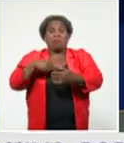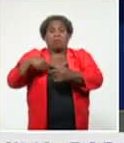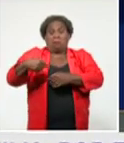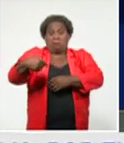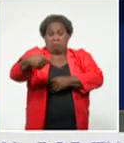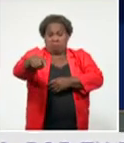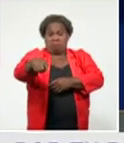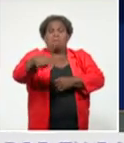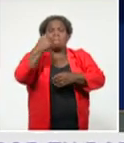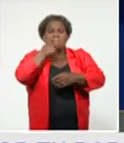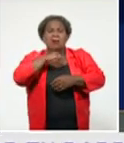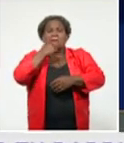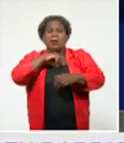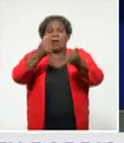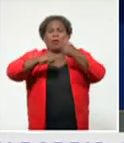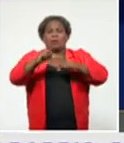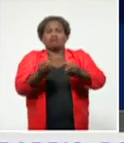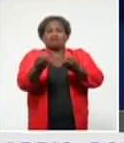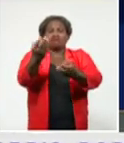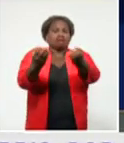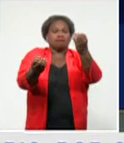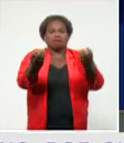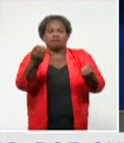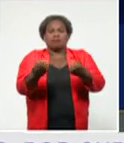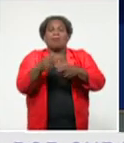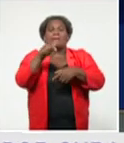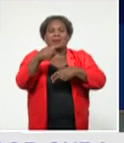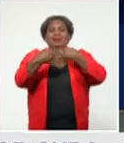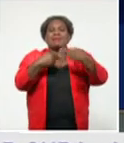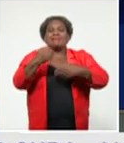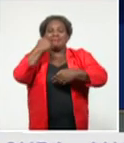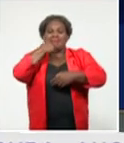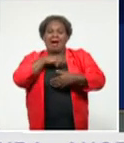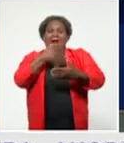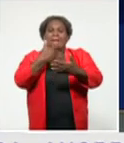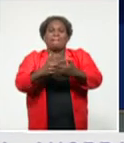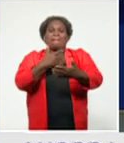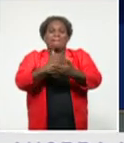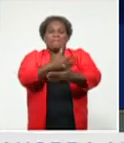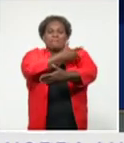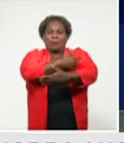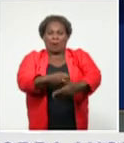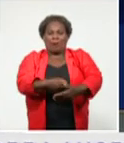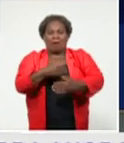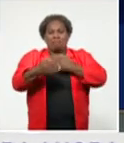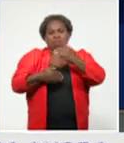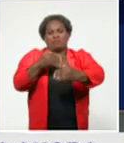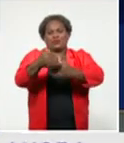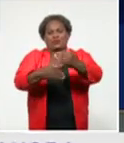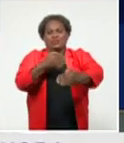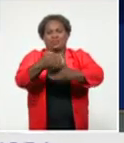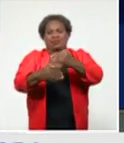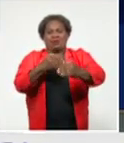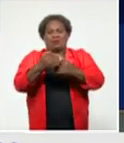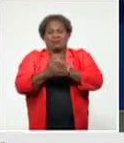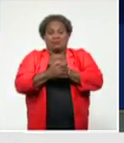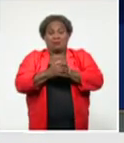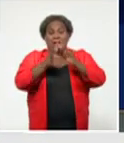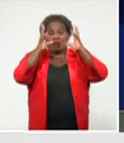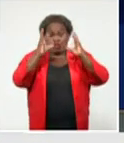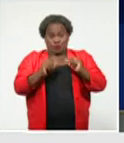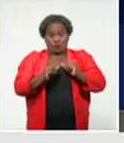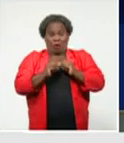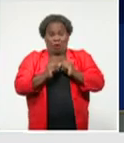poder abarcar un número mayor de muestras a procesar en el día. Como resultado del análisis de